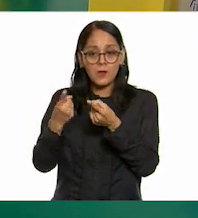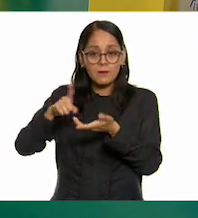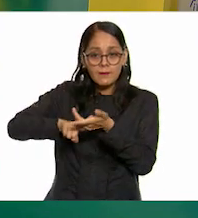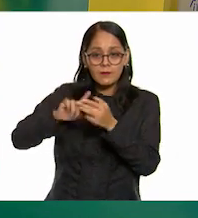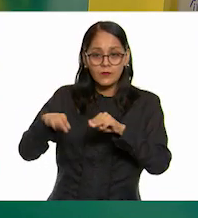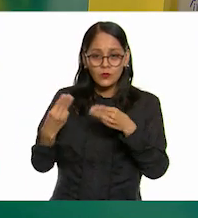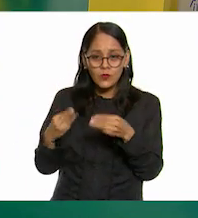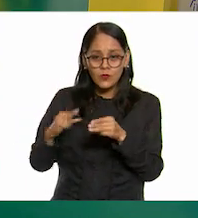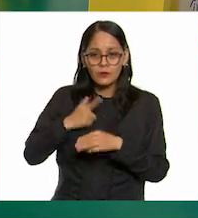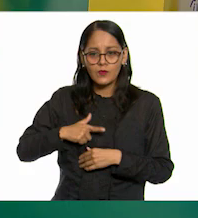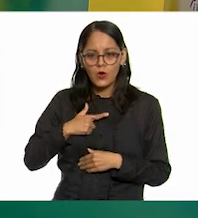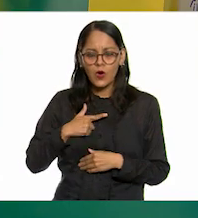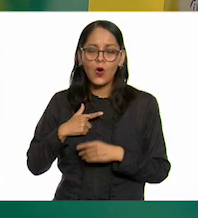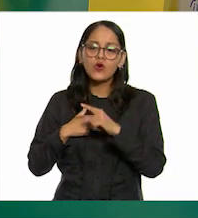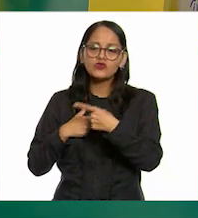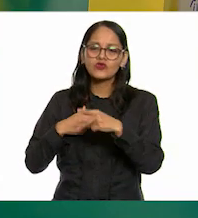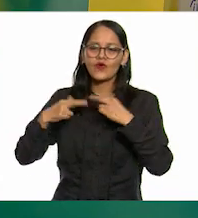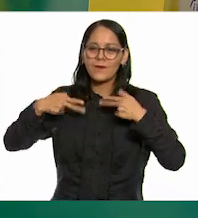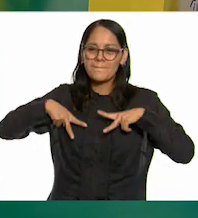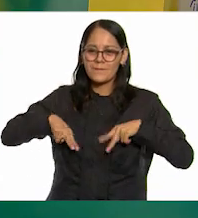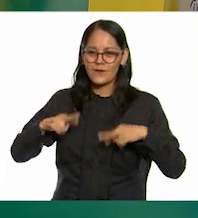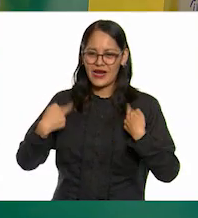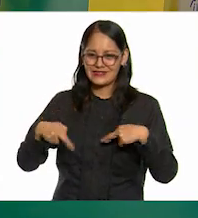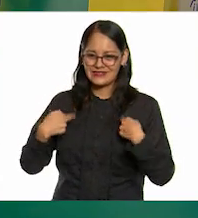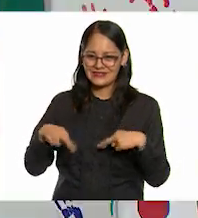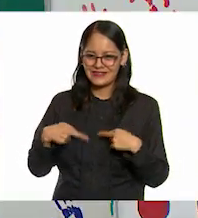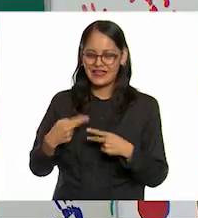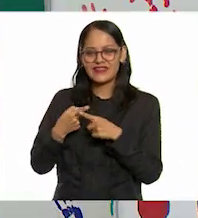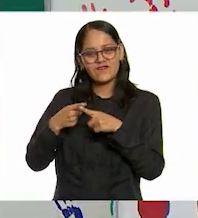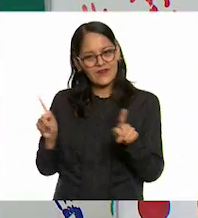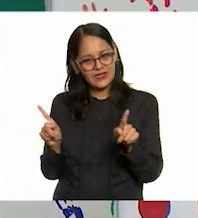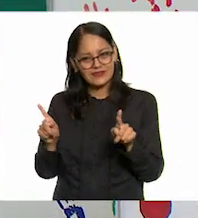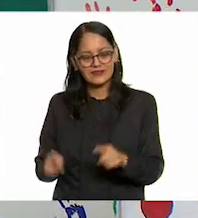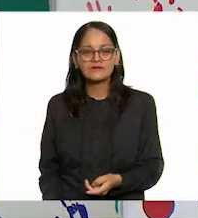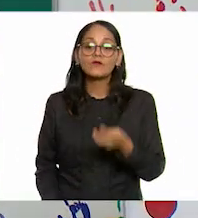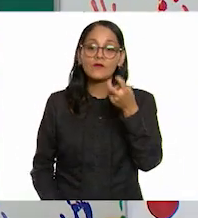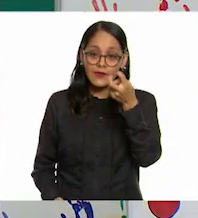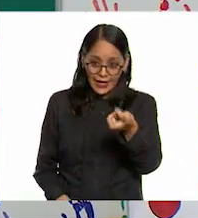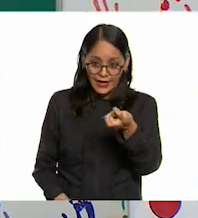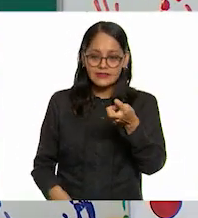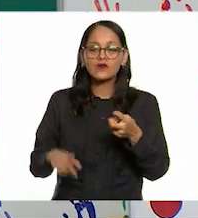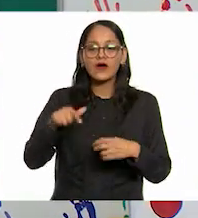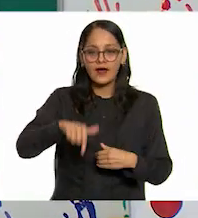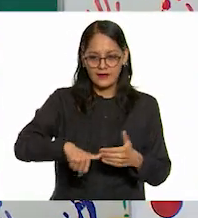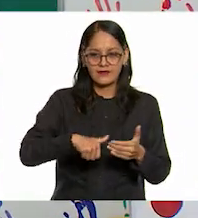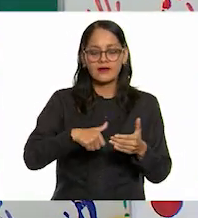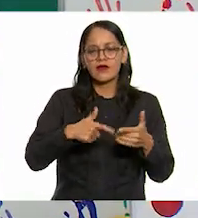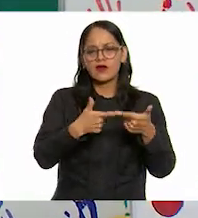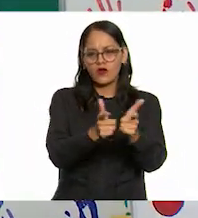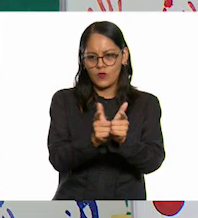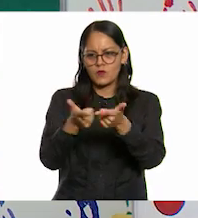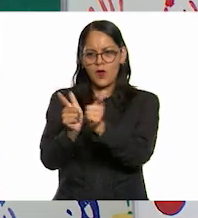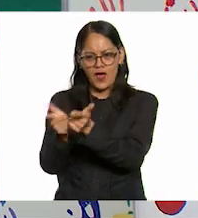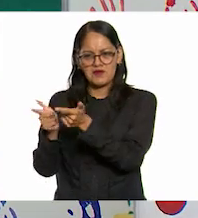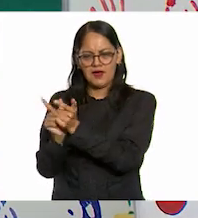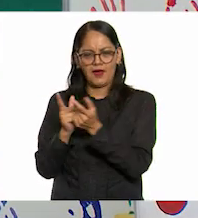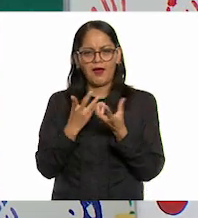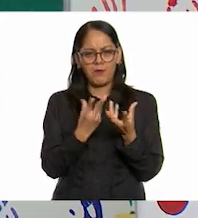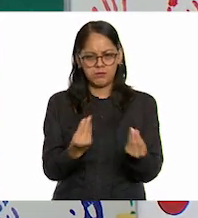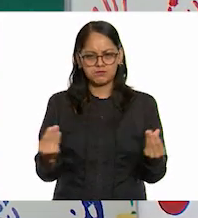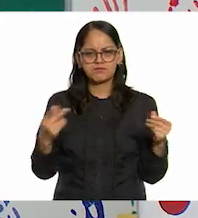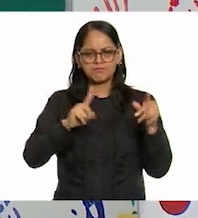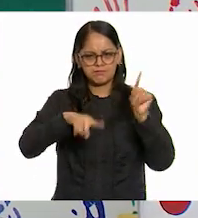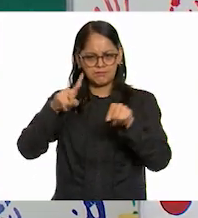o les gusta vestir de una manera muy diferente a los demás. Muy bien, pues hay muchas tribus urbanas, ¿sí? Y la